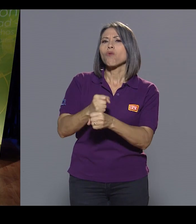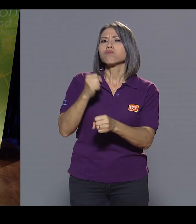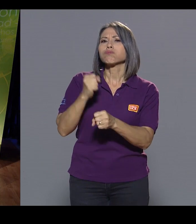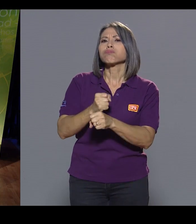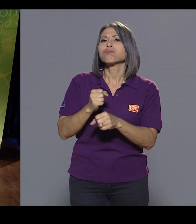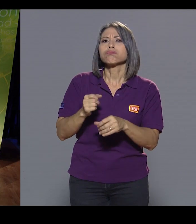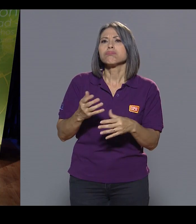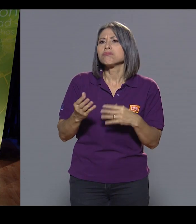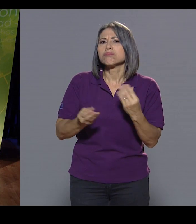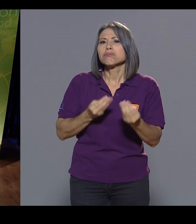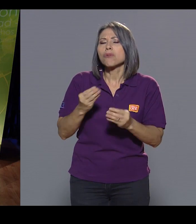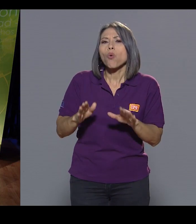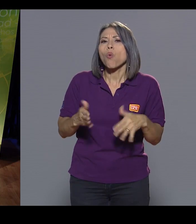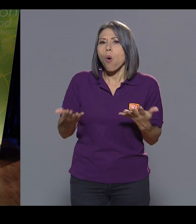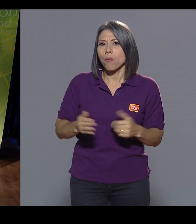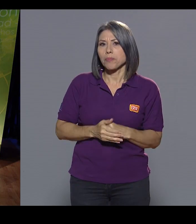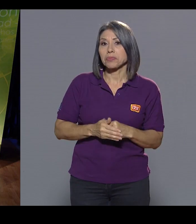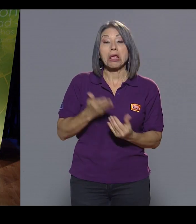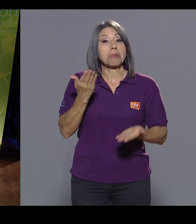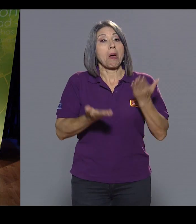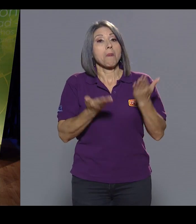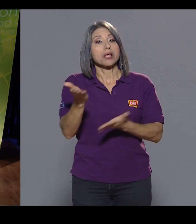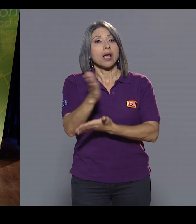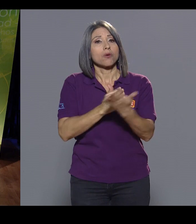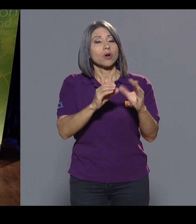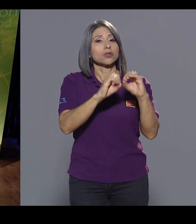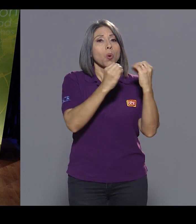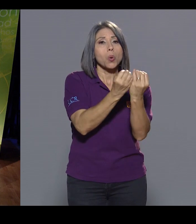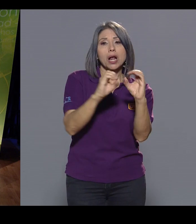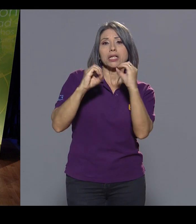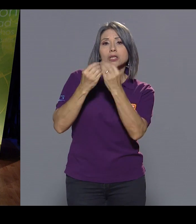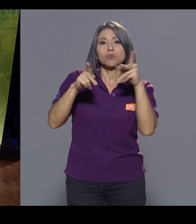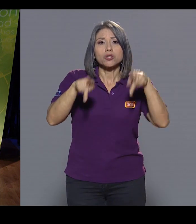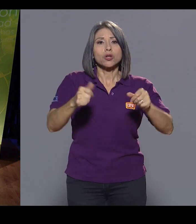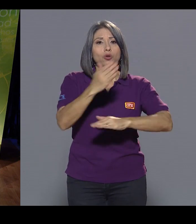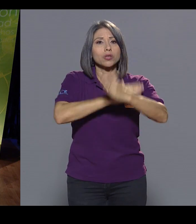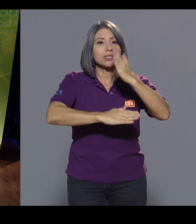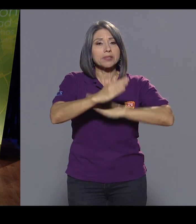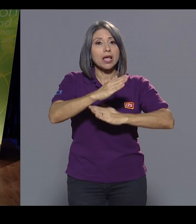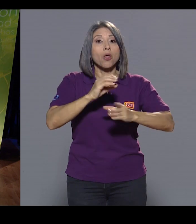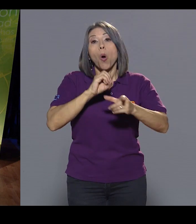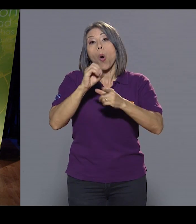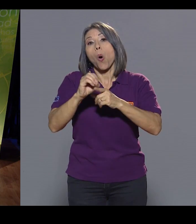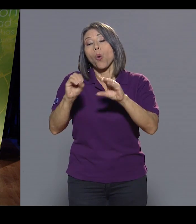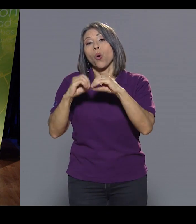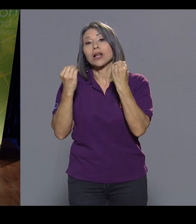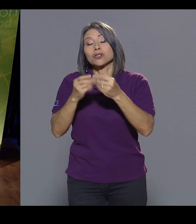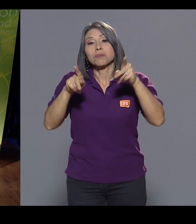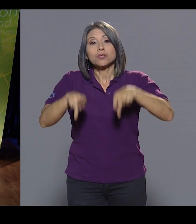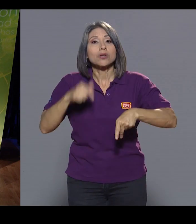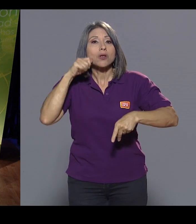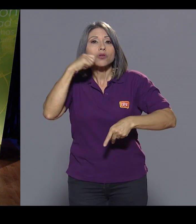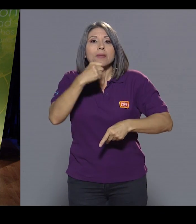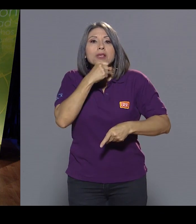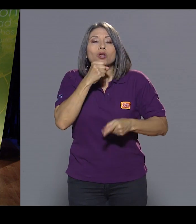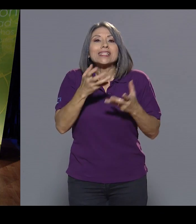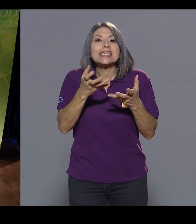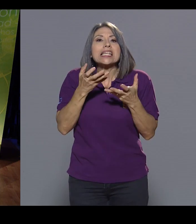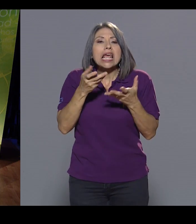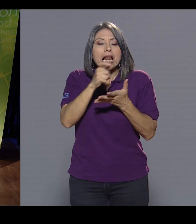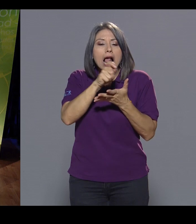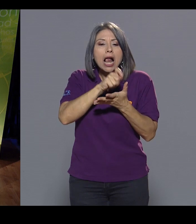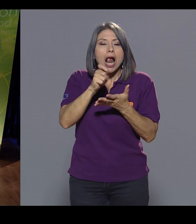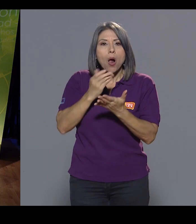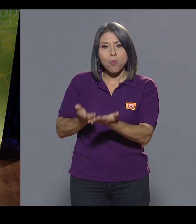eso? Porque de repente algunas organizaciones de personas con discapacidad o de personas adultas mayores tienen interés de hacerles llegar a la comisión una